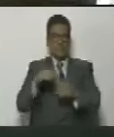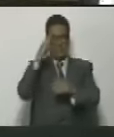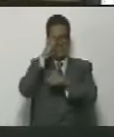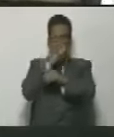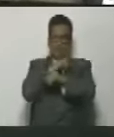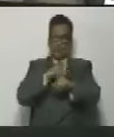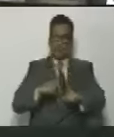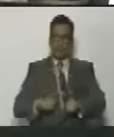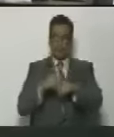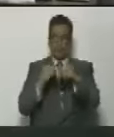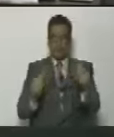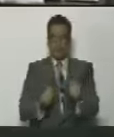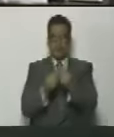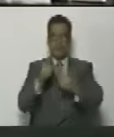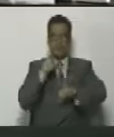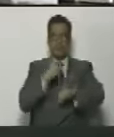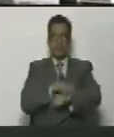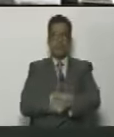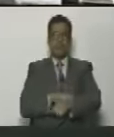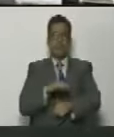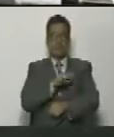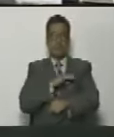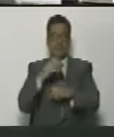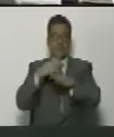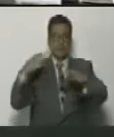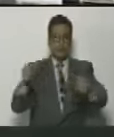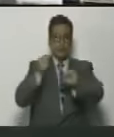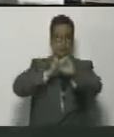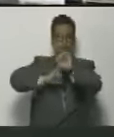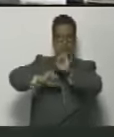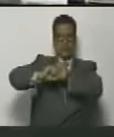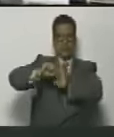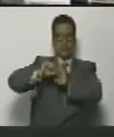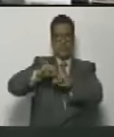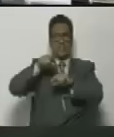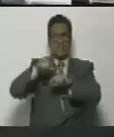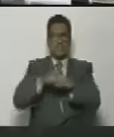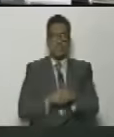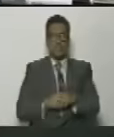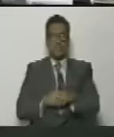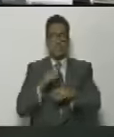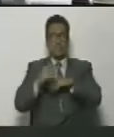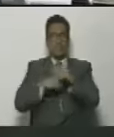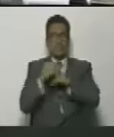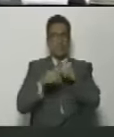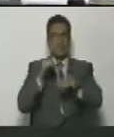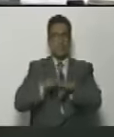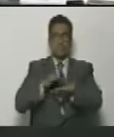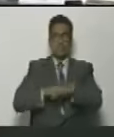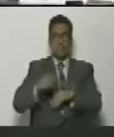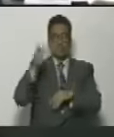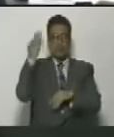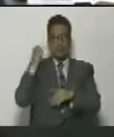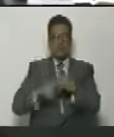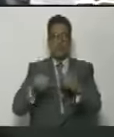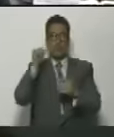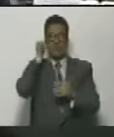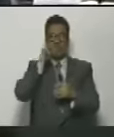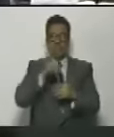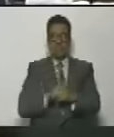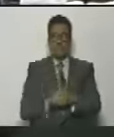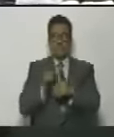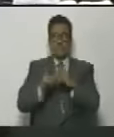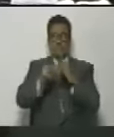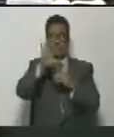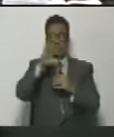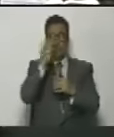soldado, manifiesto mi inmenso repudio ante los hechos ocurridos el pasado sábado